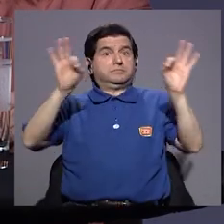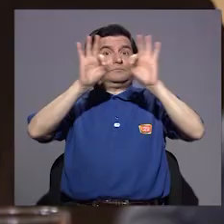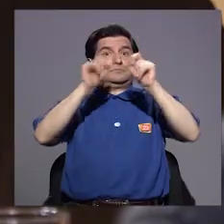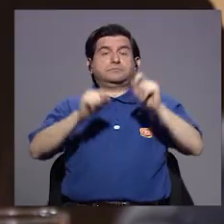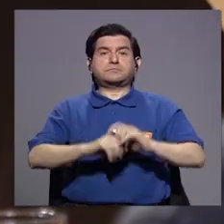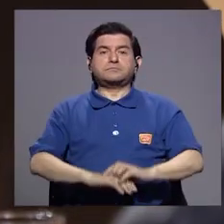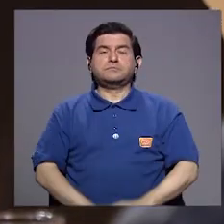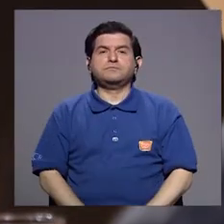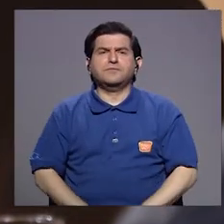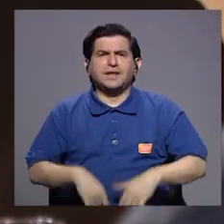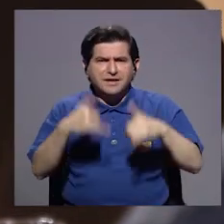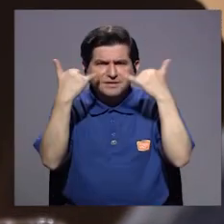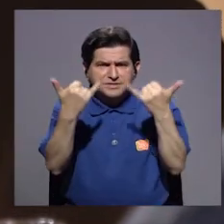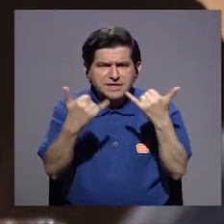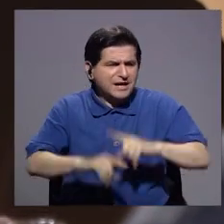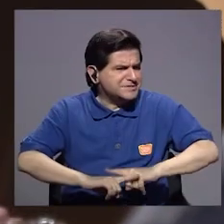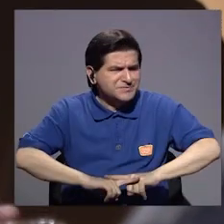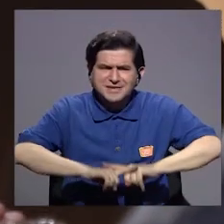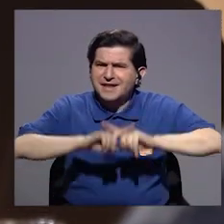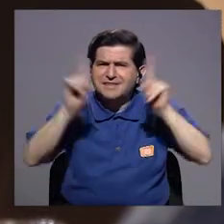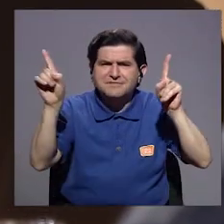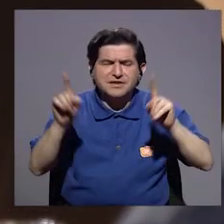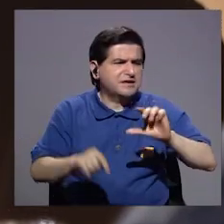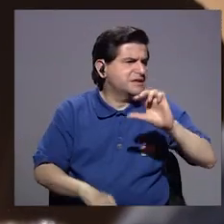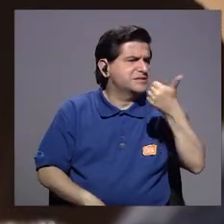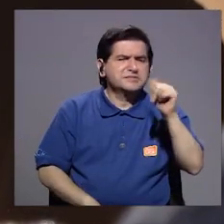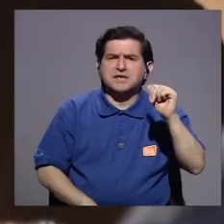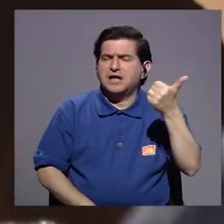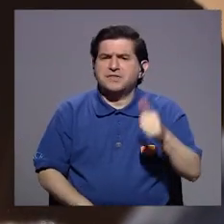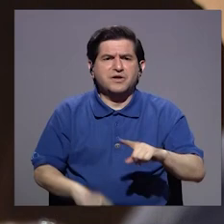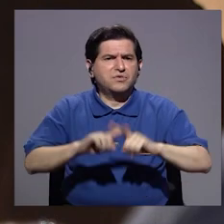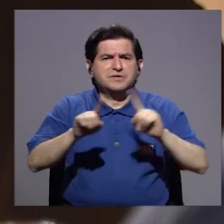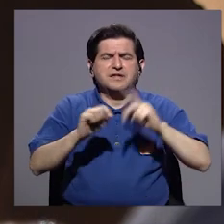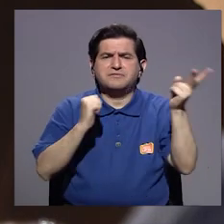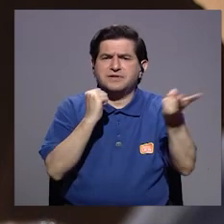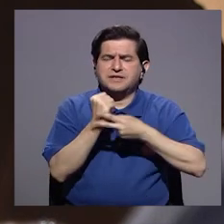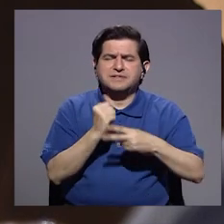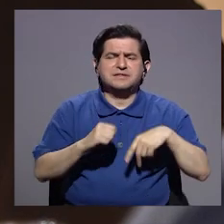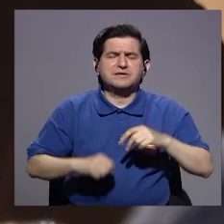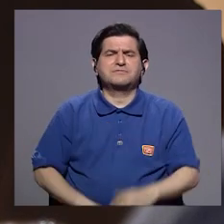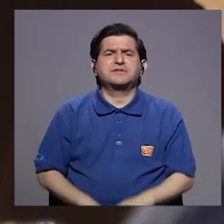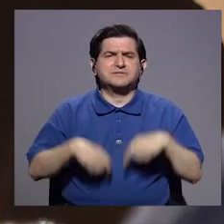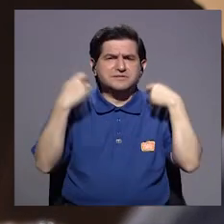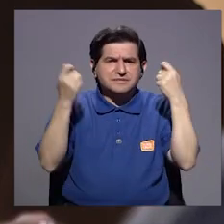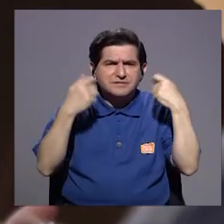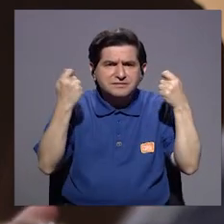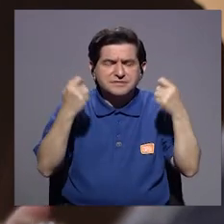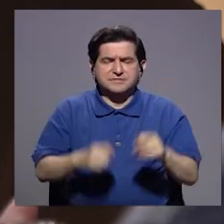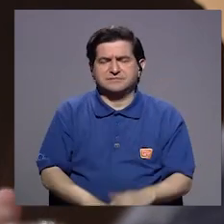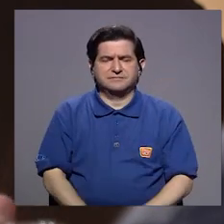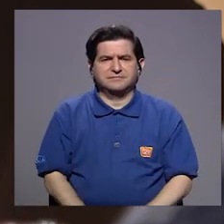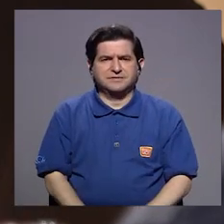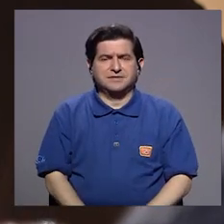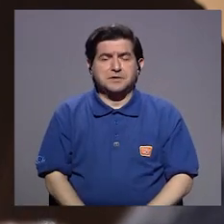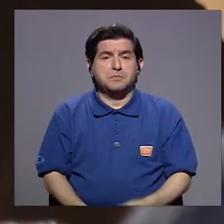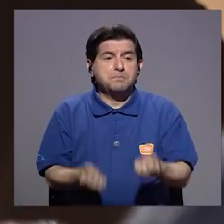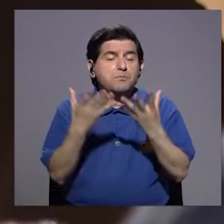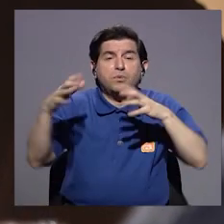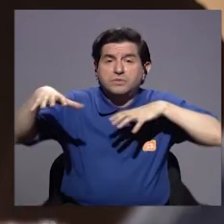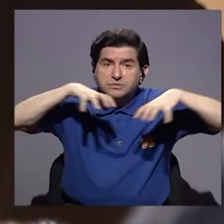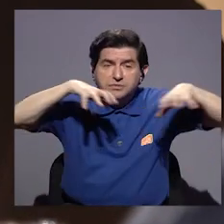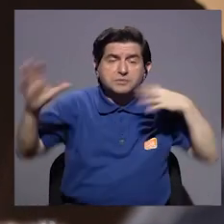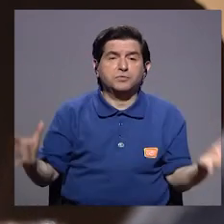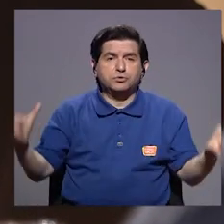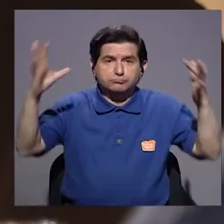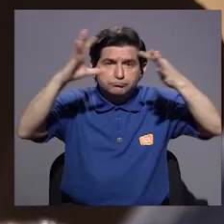¿verdad? Ya esto lo diferencia de cualquier otra edición porque definitivamente muchas de las